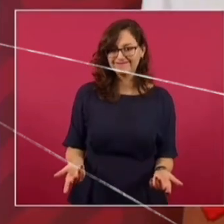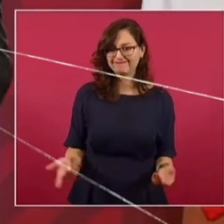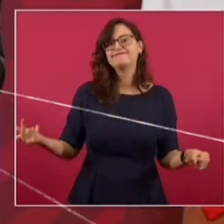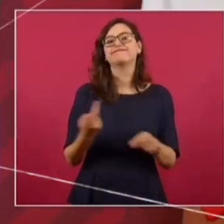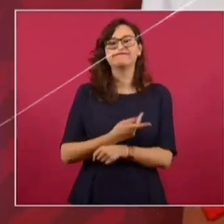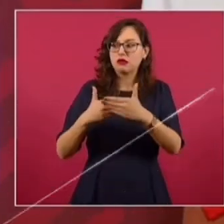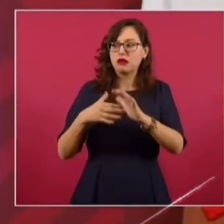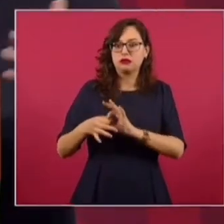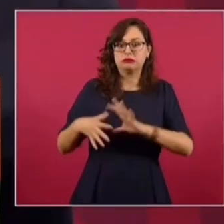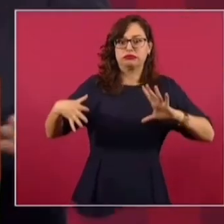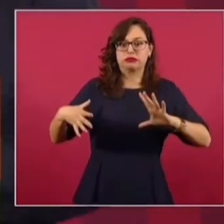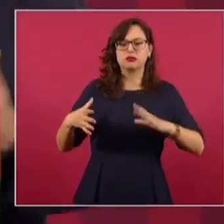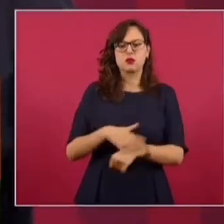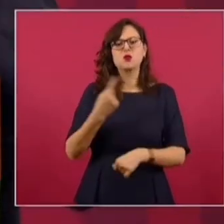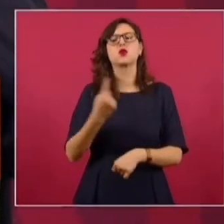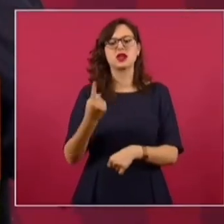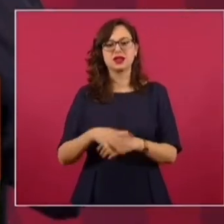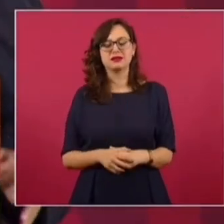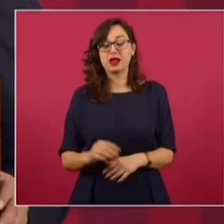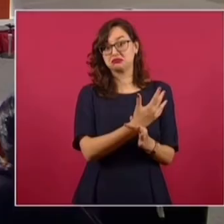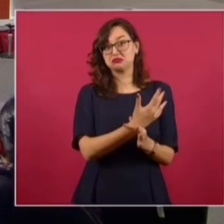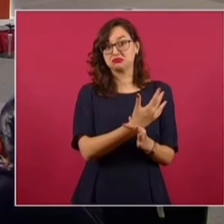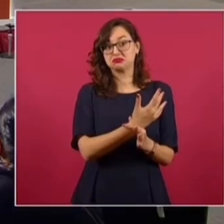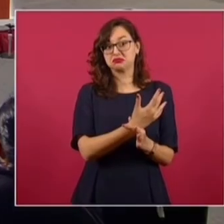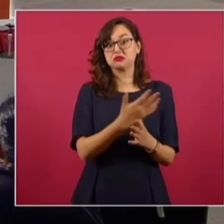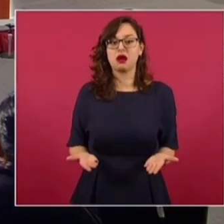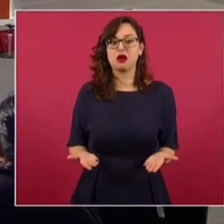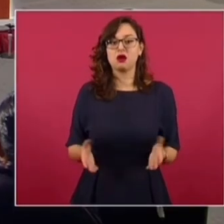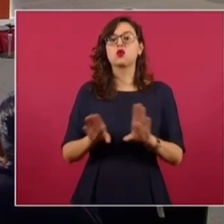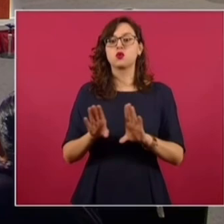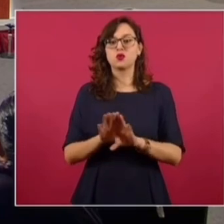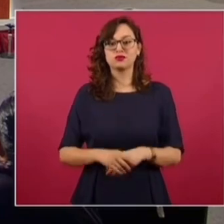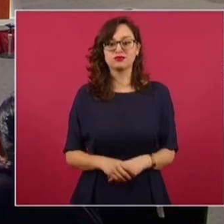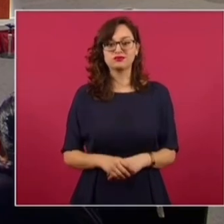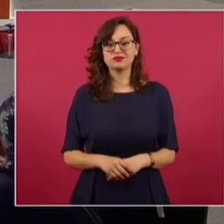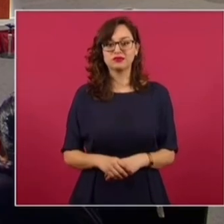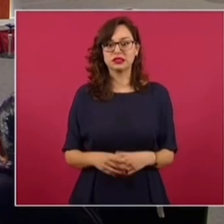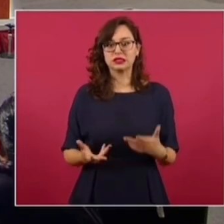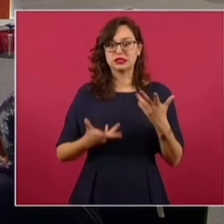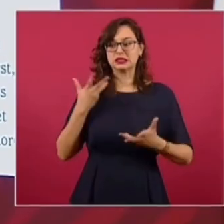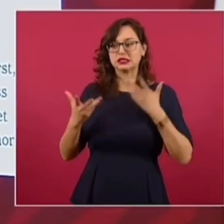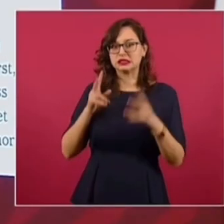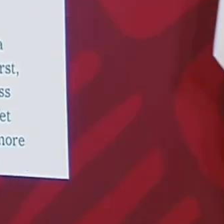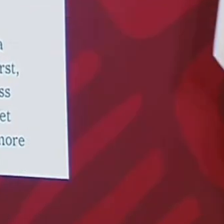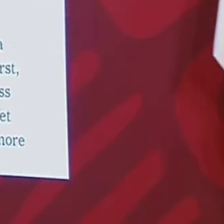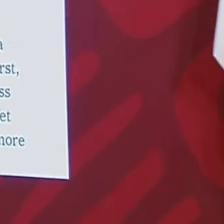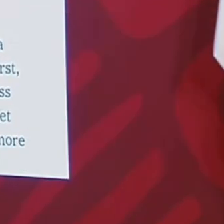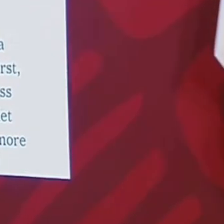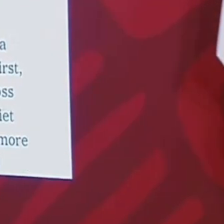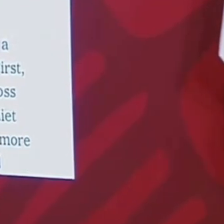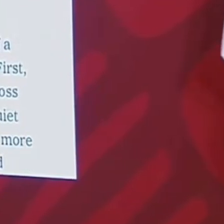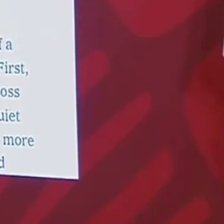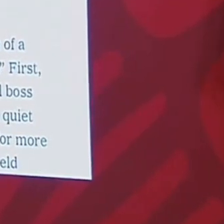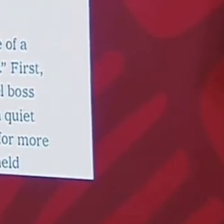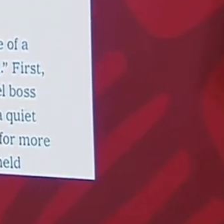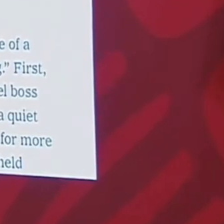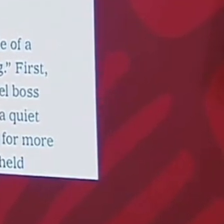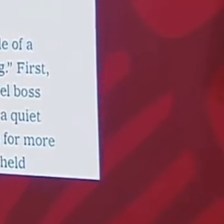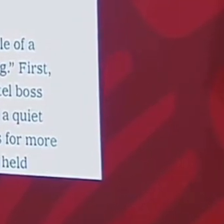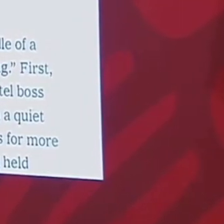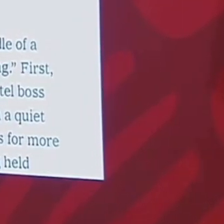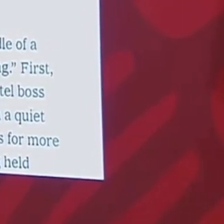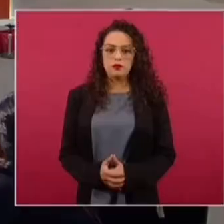¿Cuándo es se dan cuenta? Hay muchas interrogantes. Ahora, todas las declaraciones en su contra, muy fuertes,